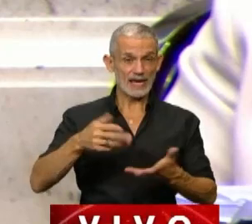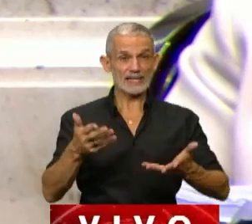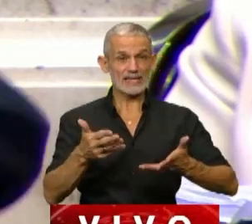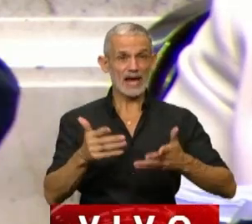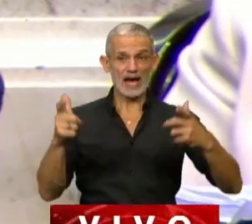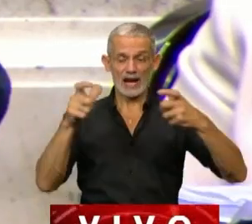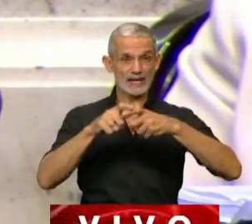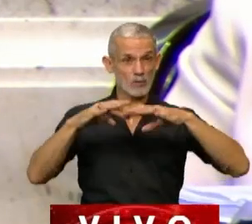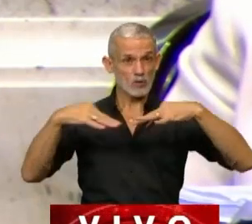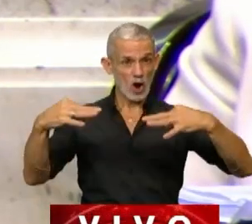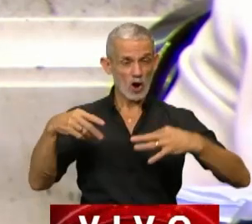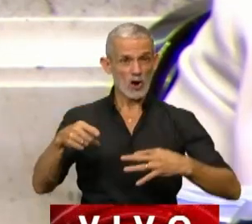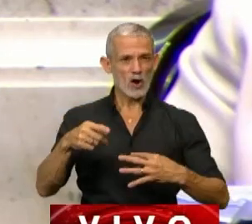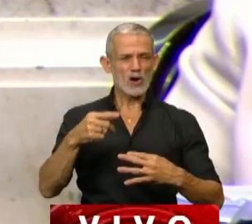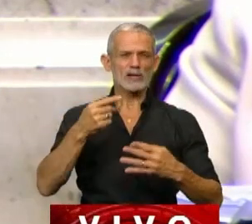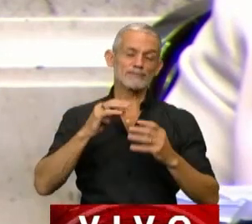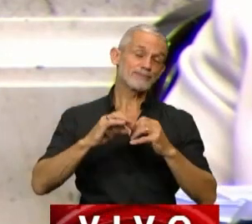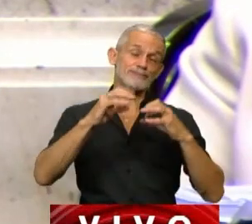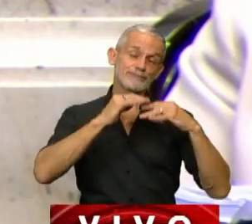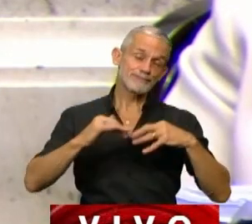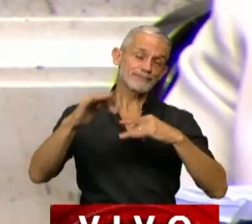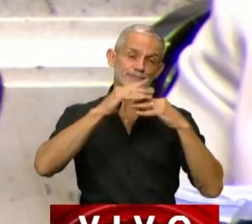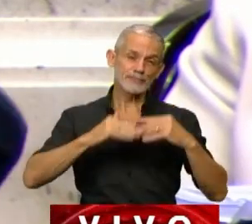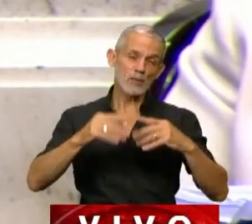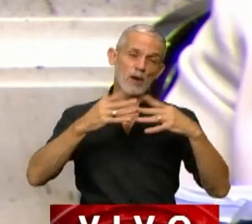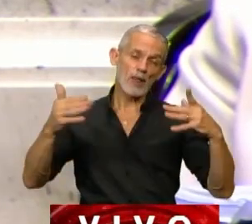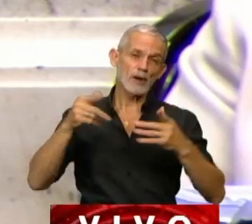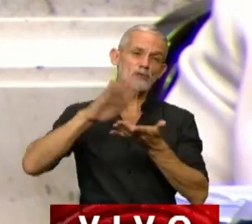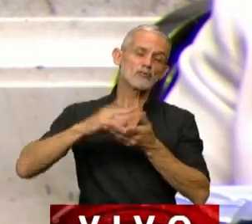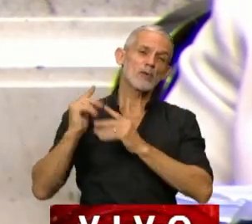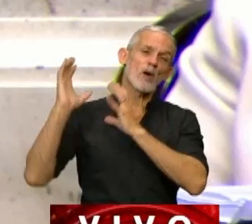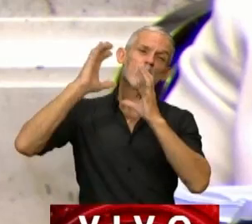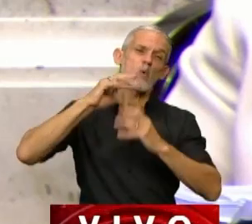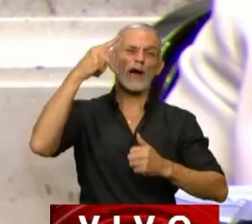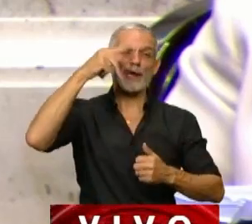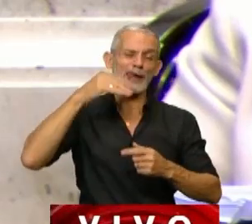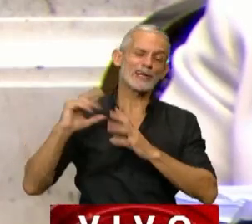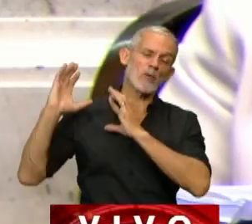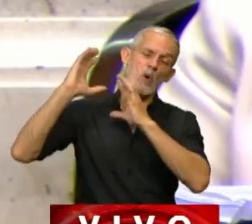en esta reunión se habló muchísimo de la herencia kirchnerista,